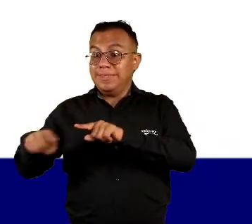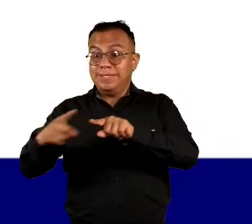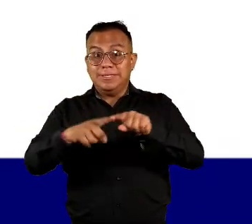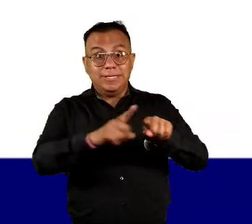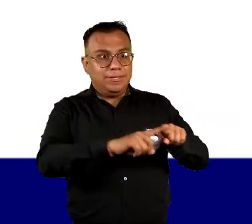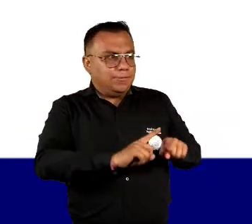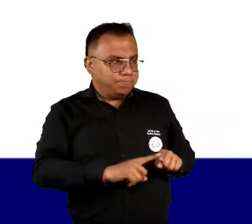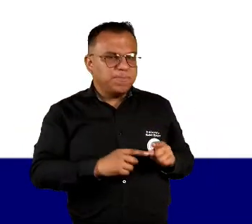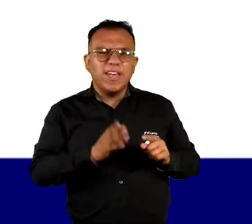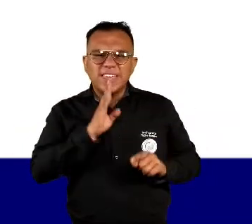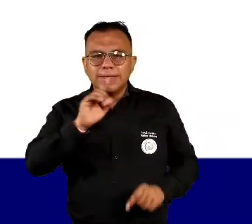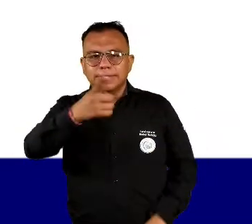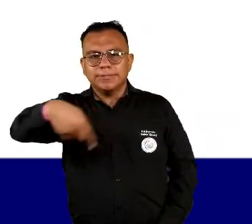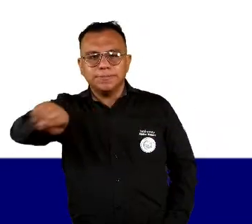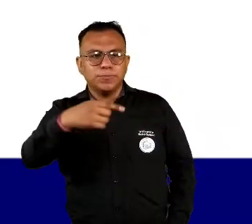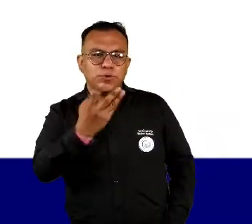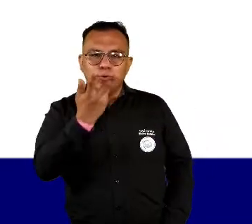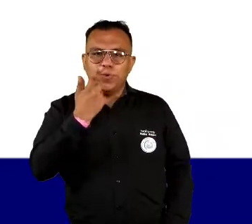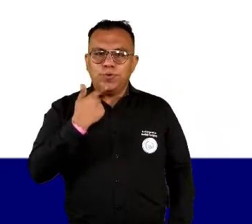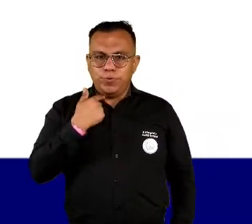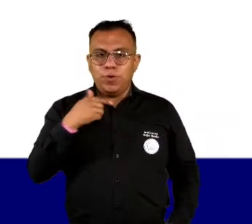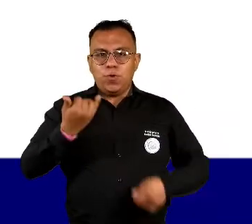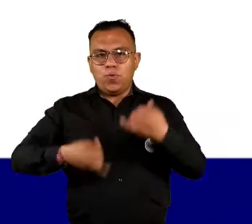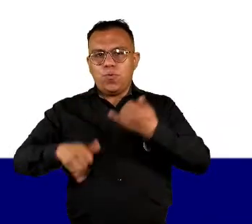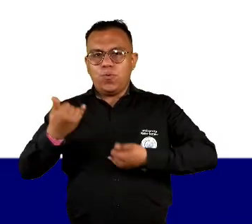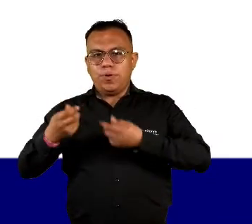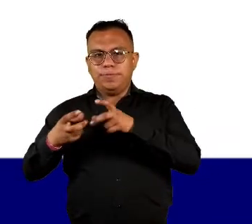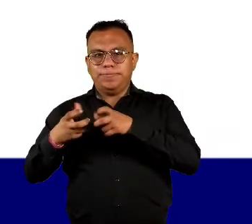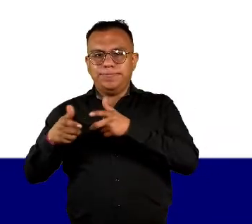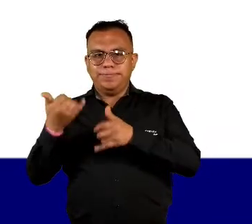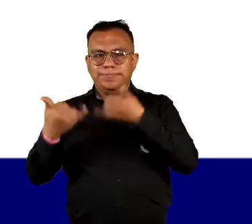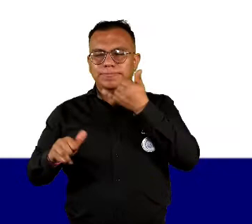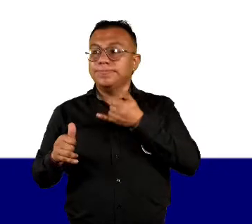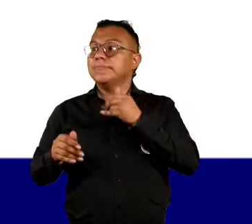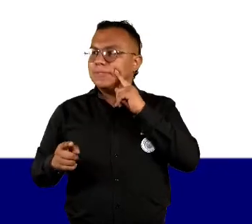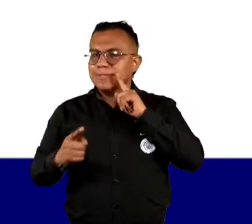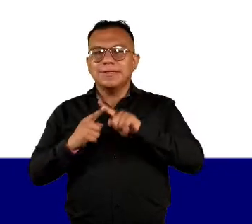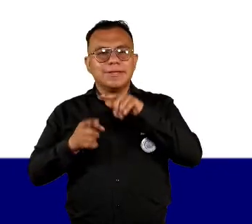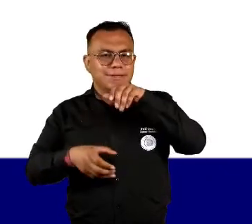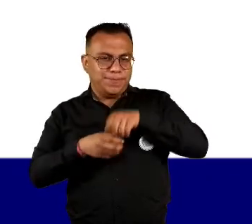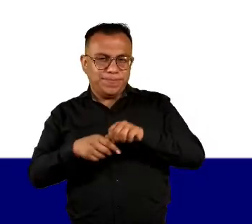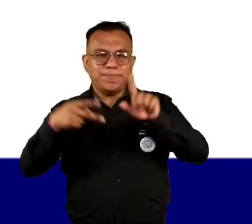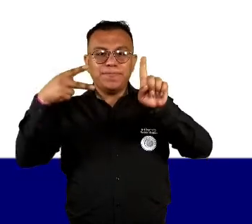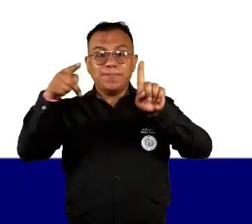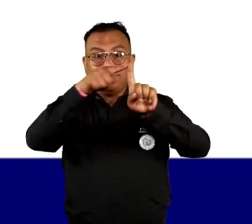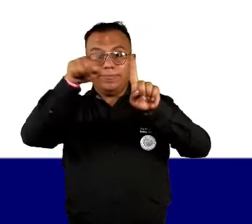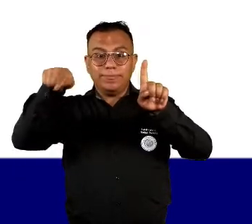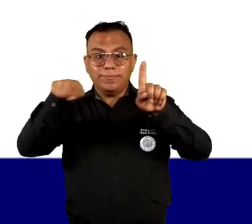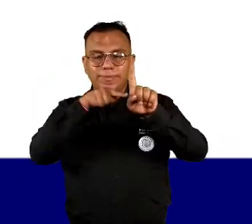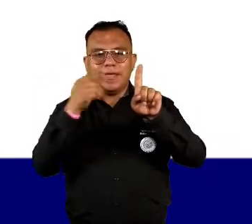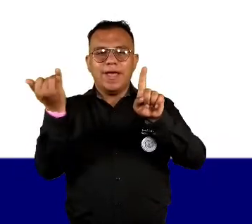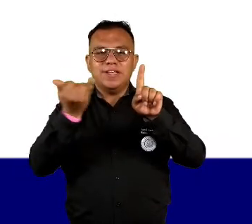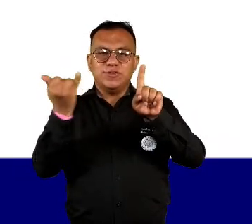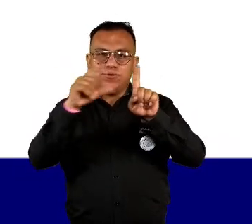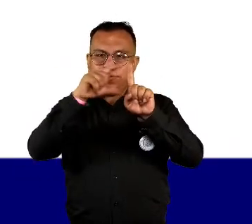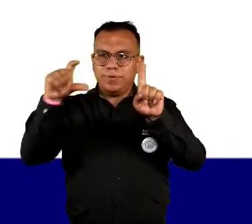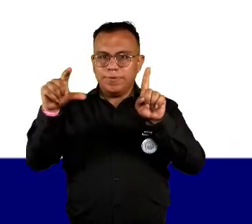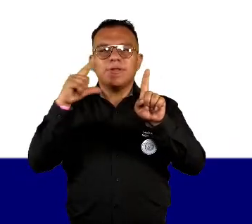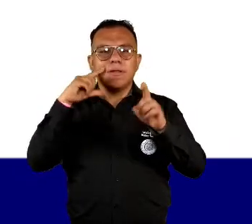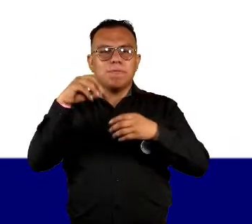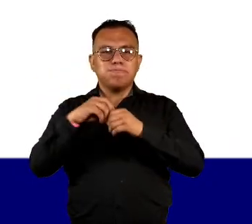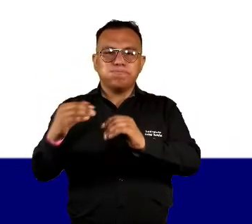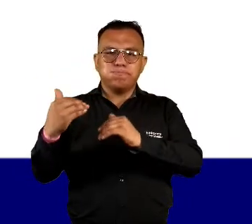a los consumidores en este caso los gamers eso es la actividad que hace principalmente el